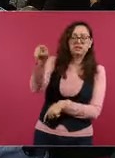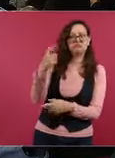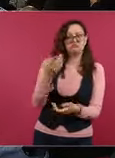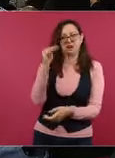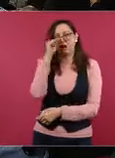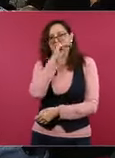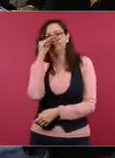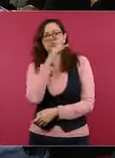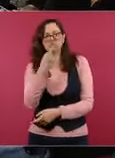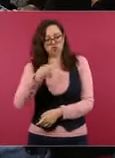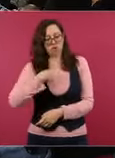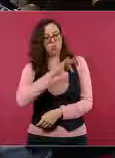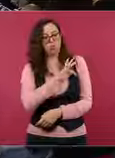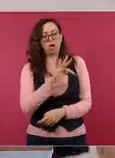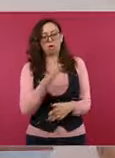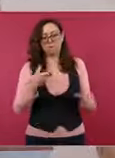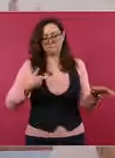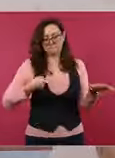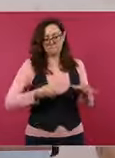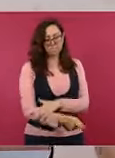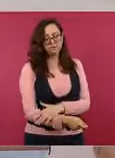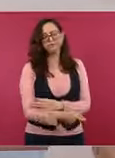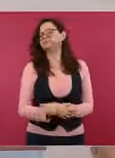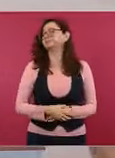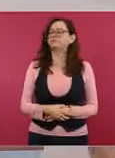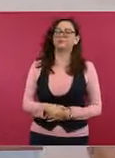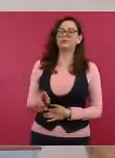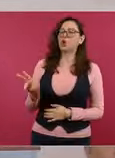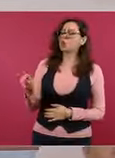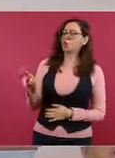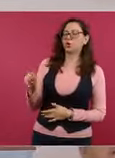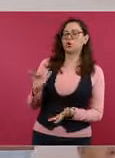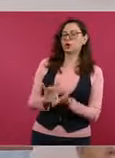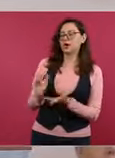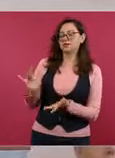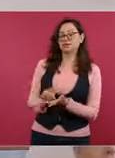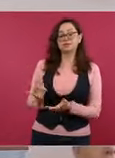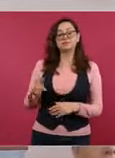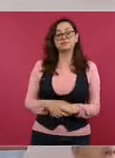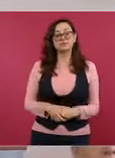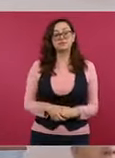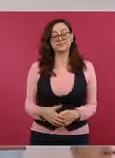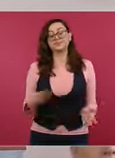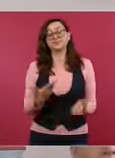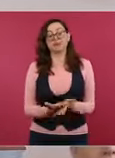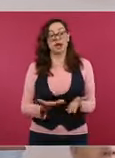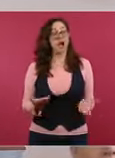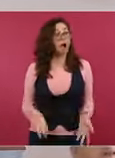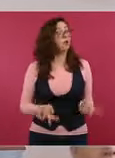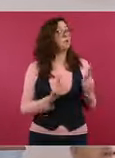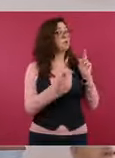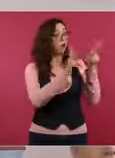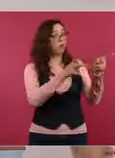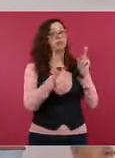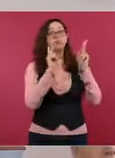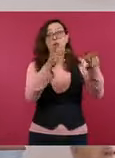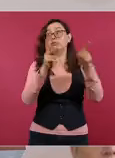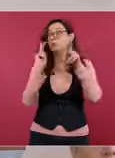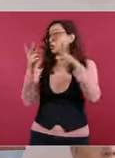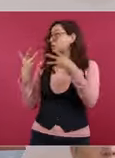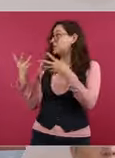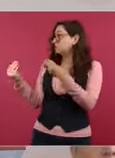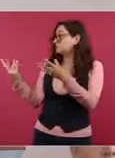Y ahora pues hay segundos pisos por todos lados y ayudó mucho,